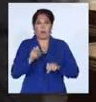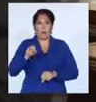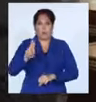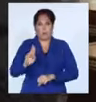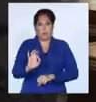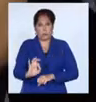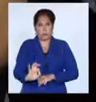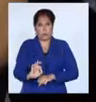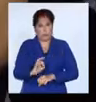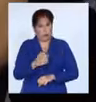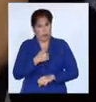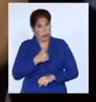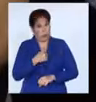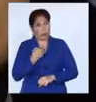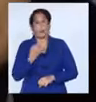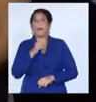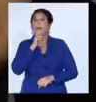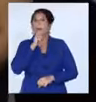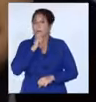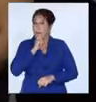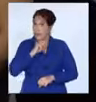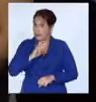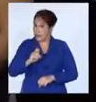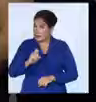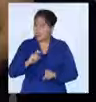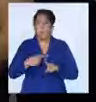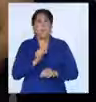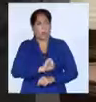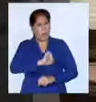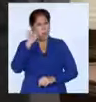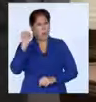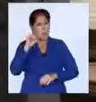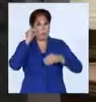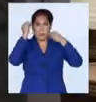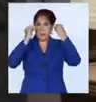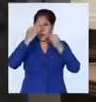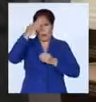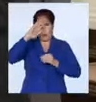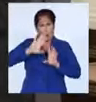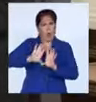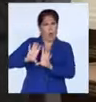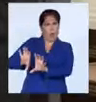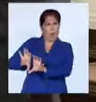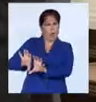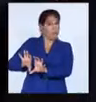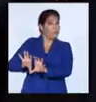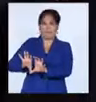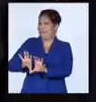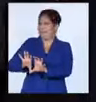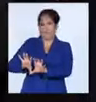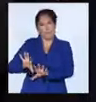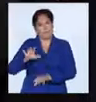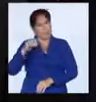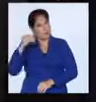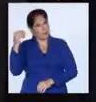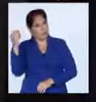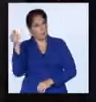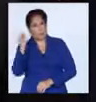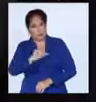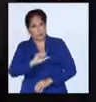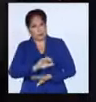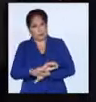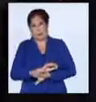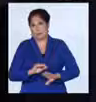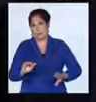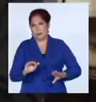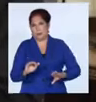Unidas, era un reto grande. El que piense que Cuba está aislada, se le derrumbó el argumento. Sin